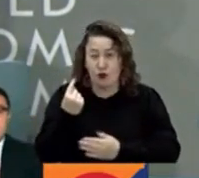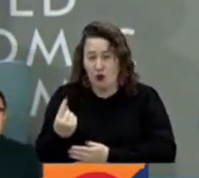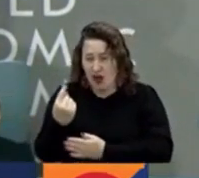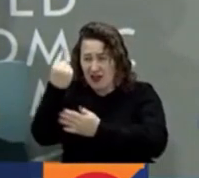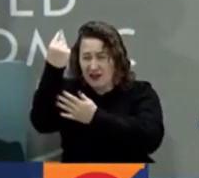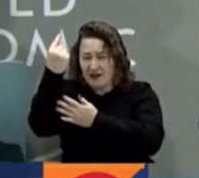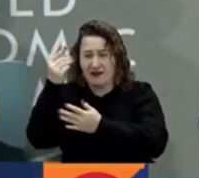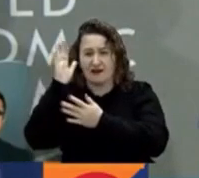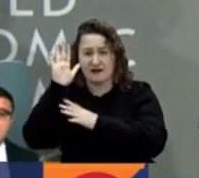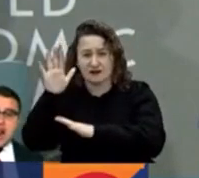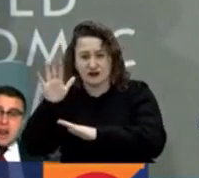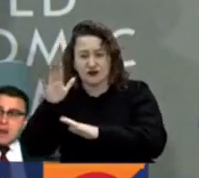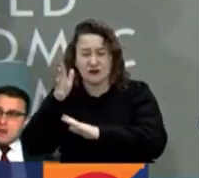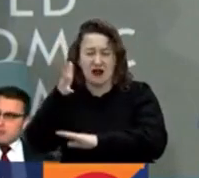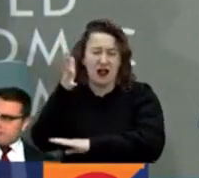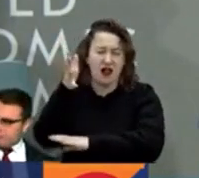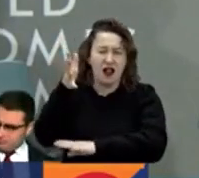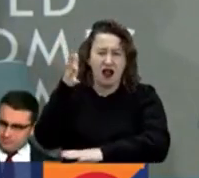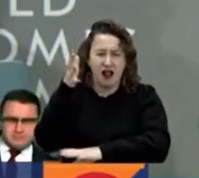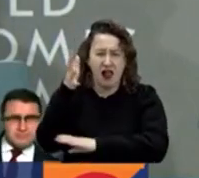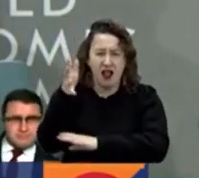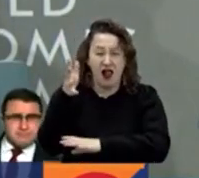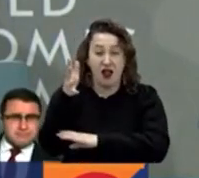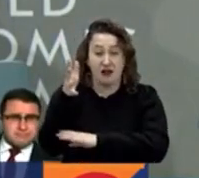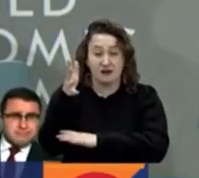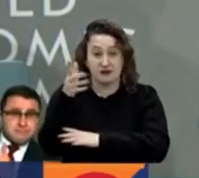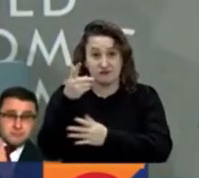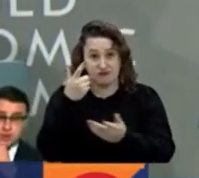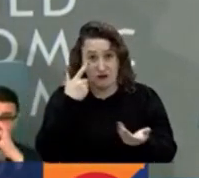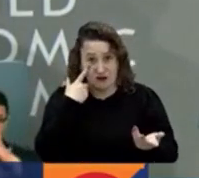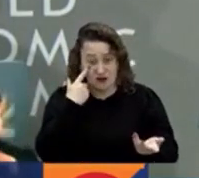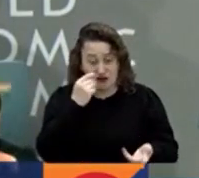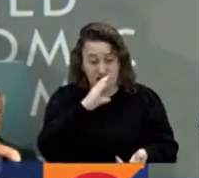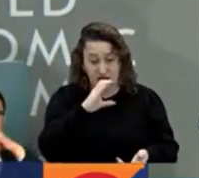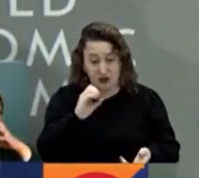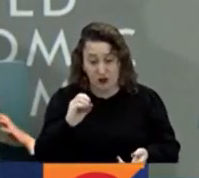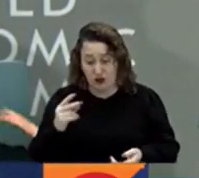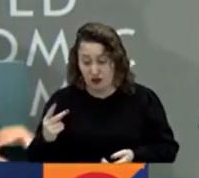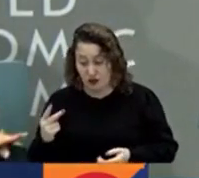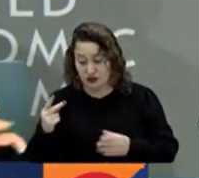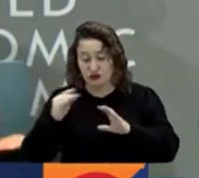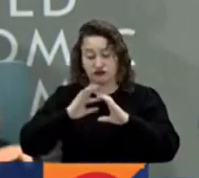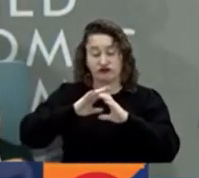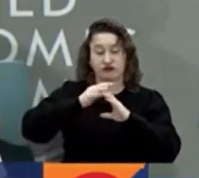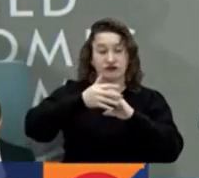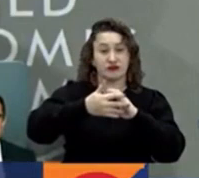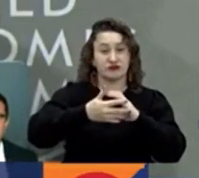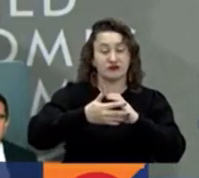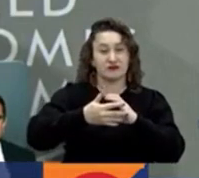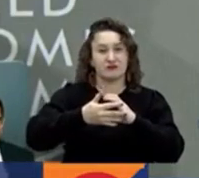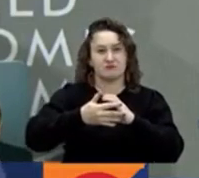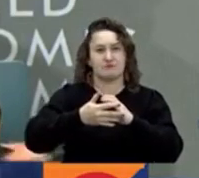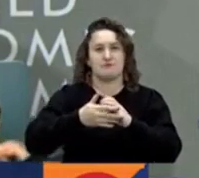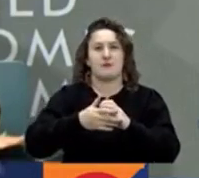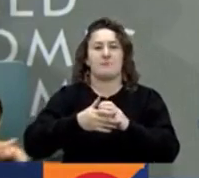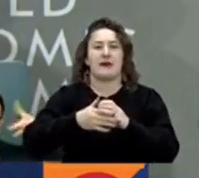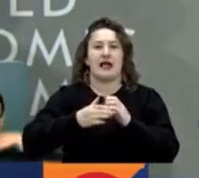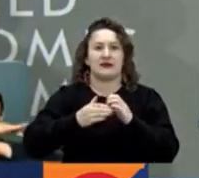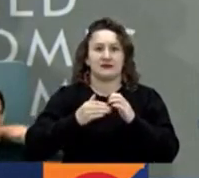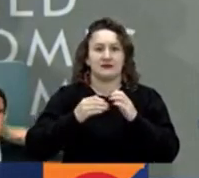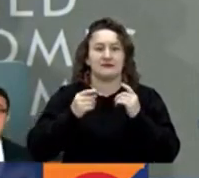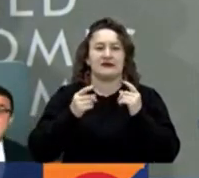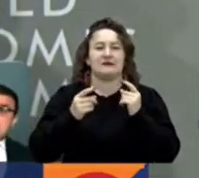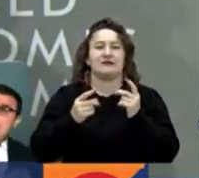la acumulación de CO2 en la atmósfera no solo crece, sino que se acelera,